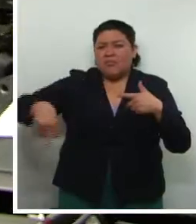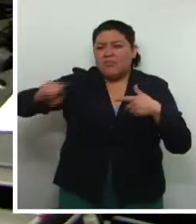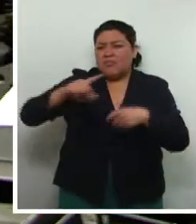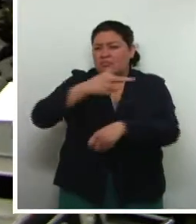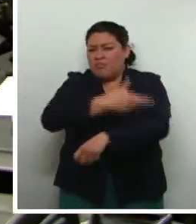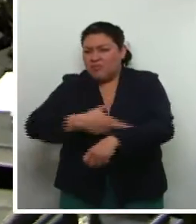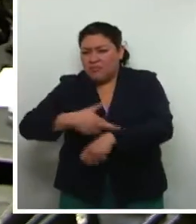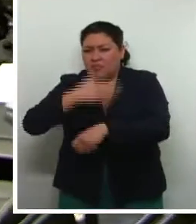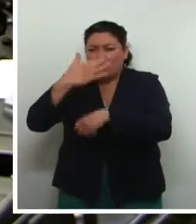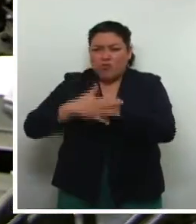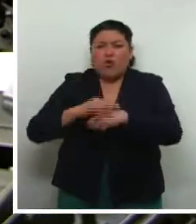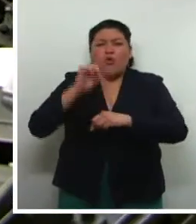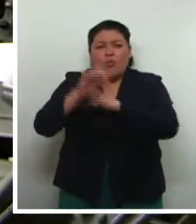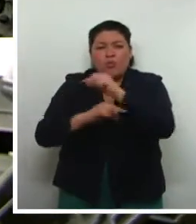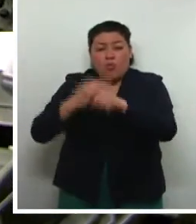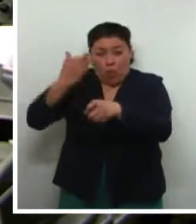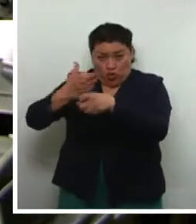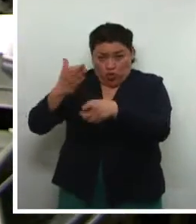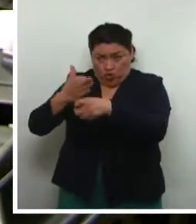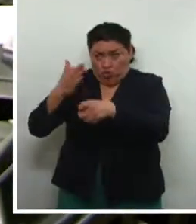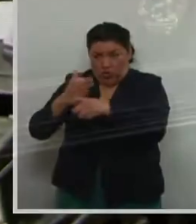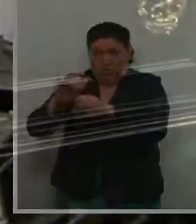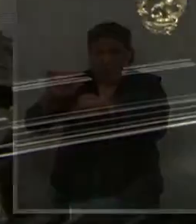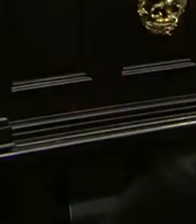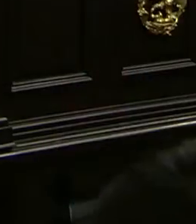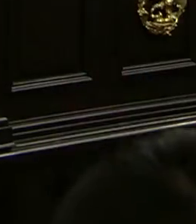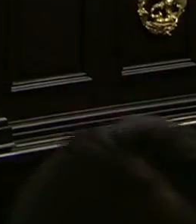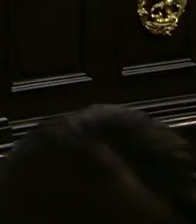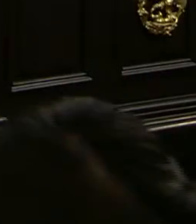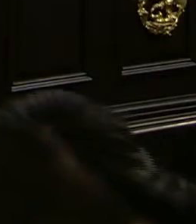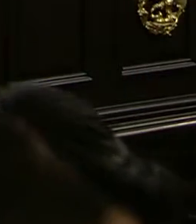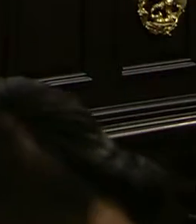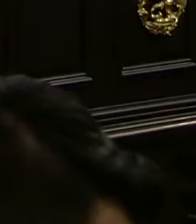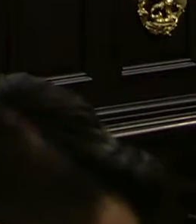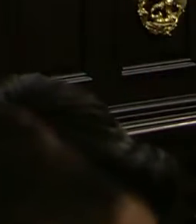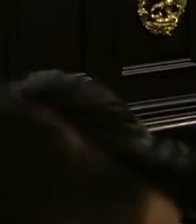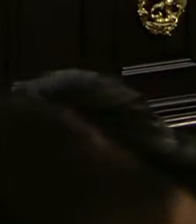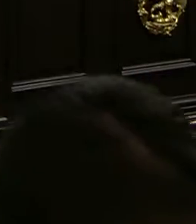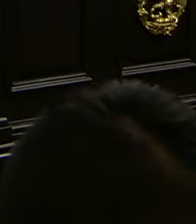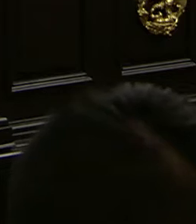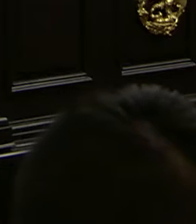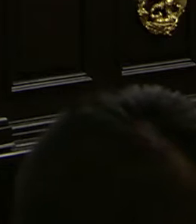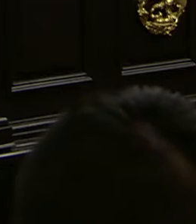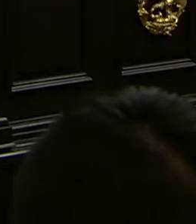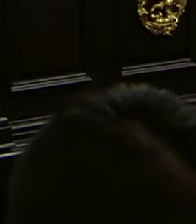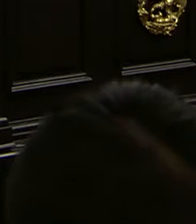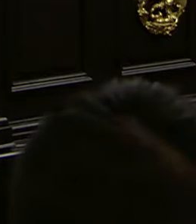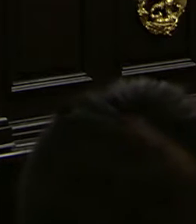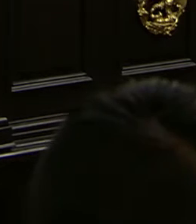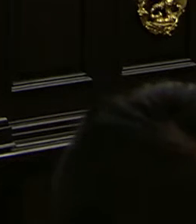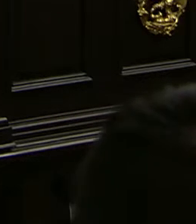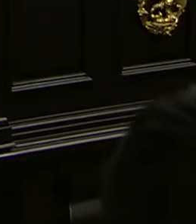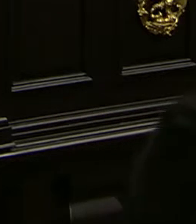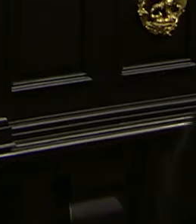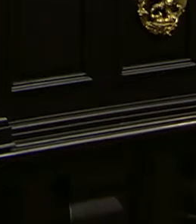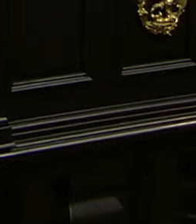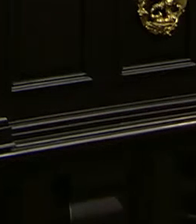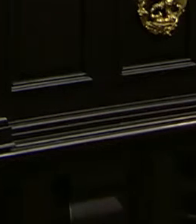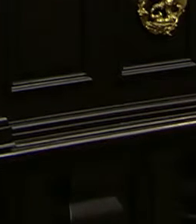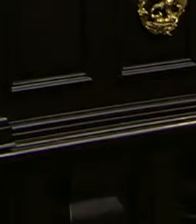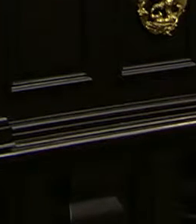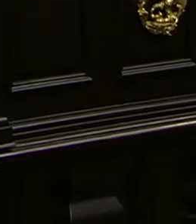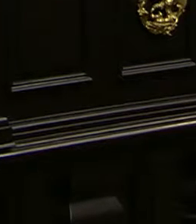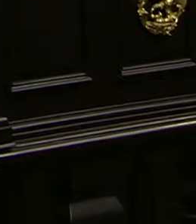la transición gradual hacia patrones donde predominen formas de